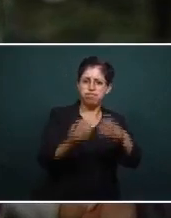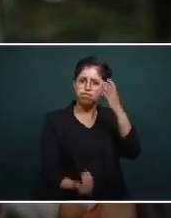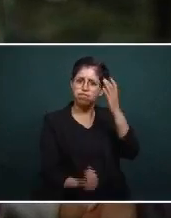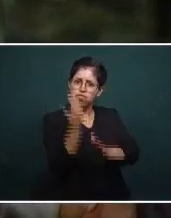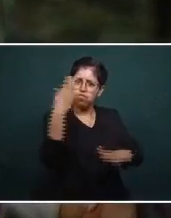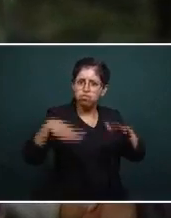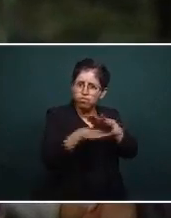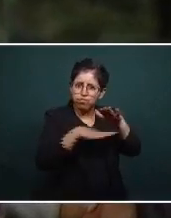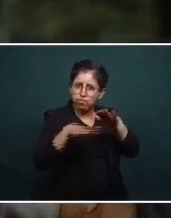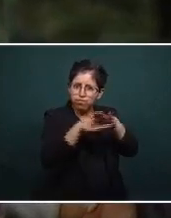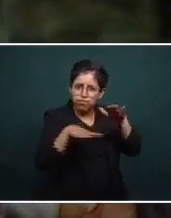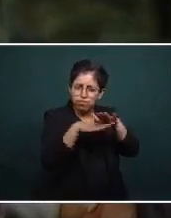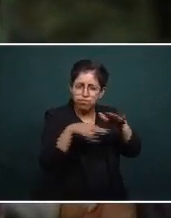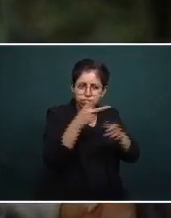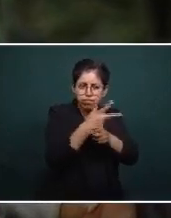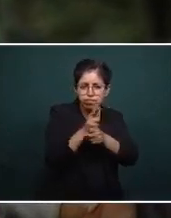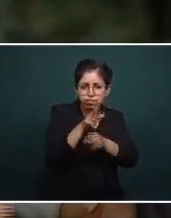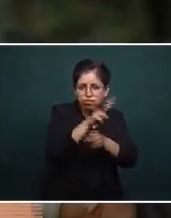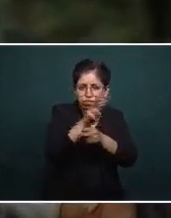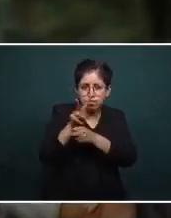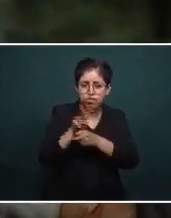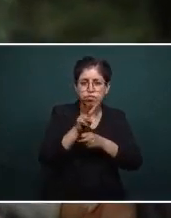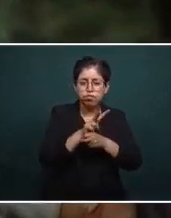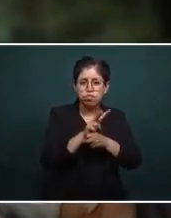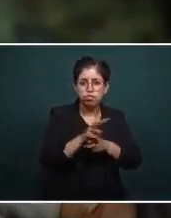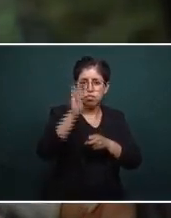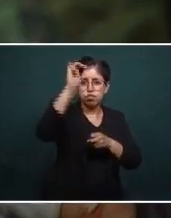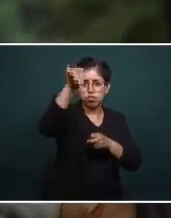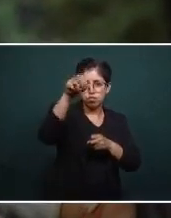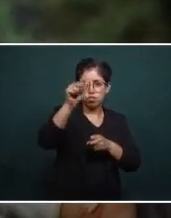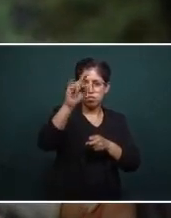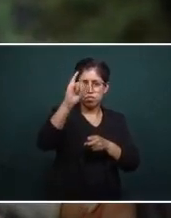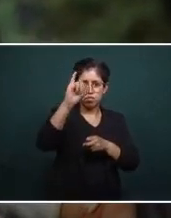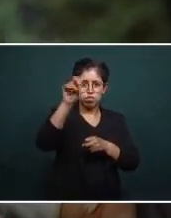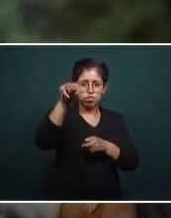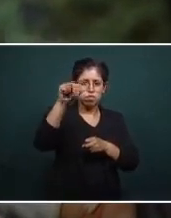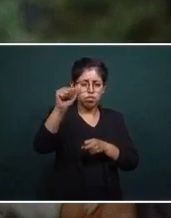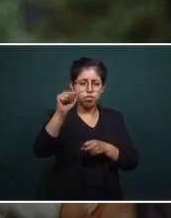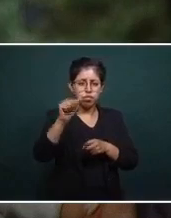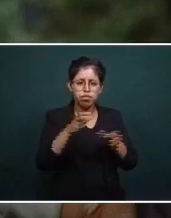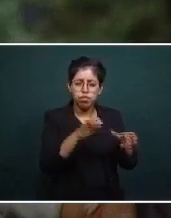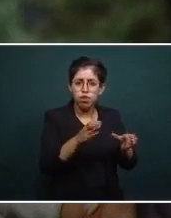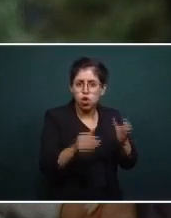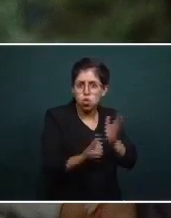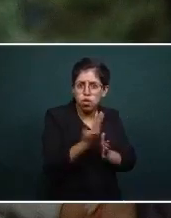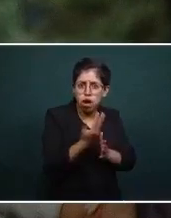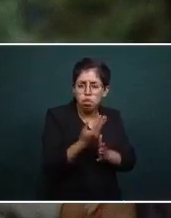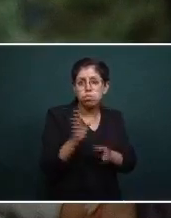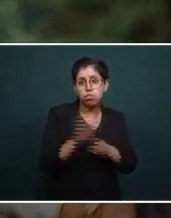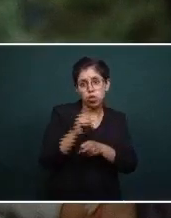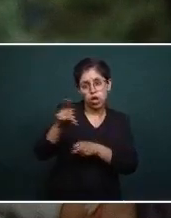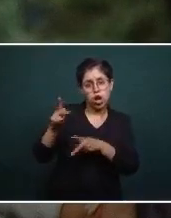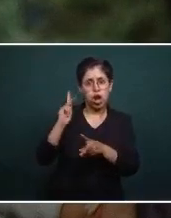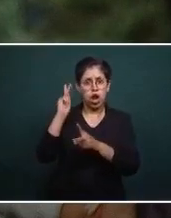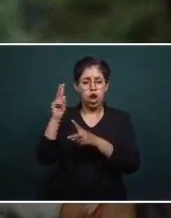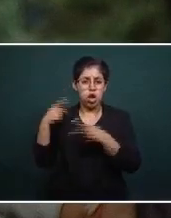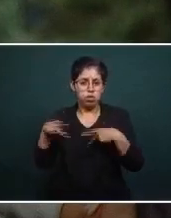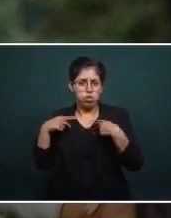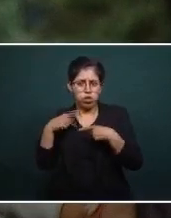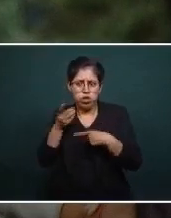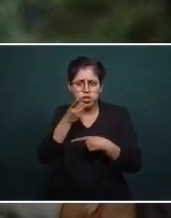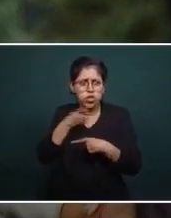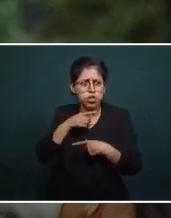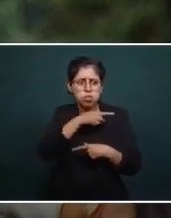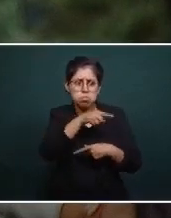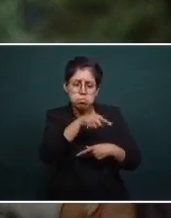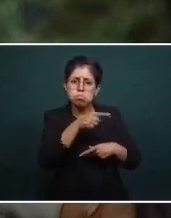pequeña base de operación de la Marina, que de acuerdo a lo que nos dice la ciudadanía, pues ayuda a mejorar el clima de seguridad en esta